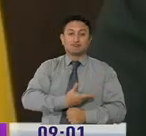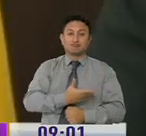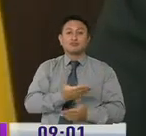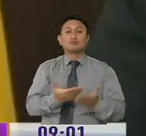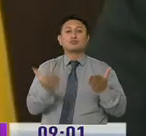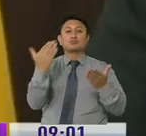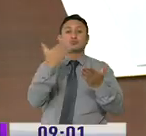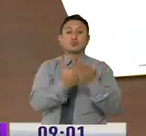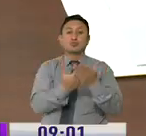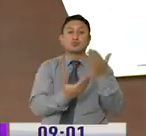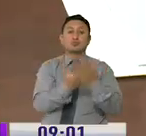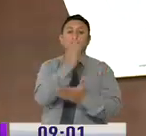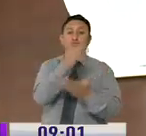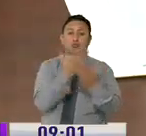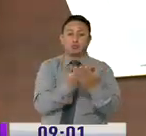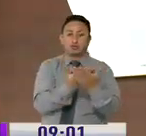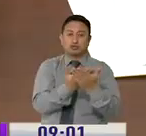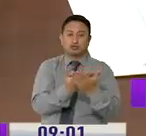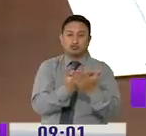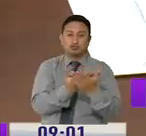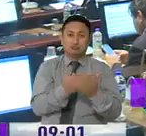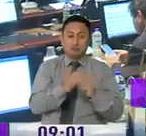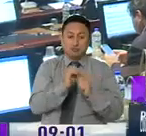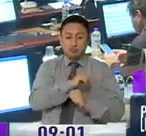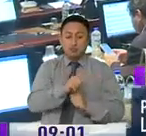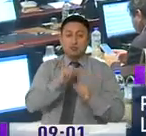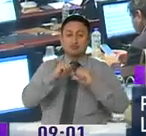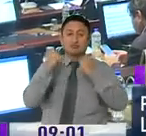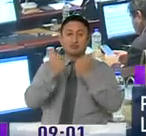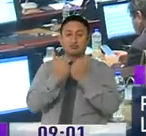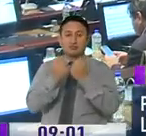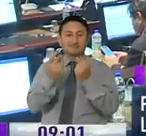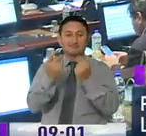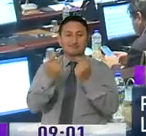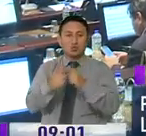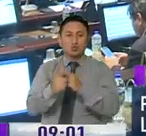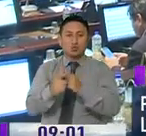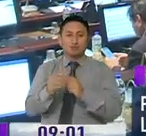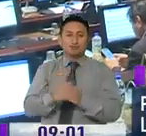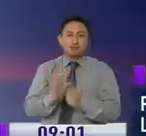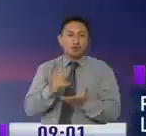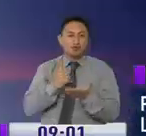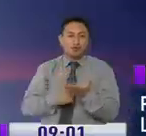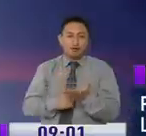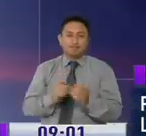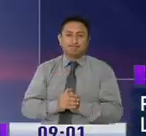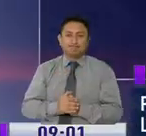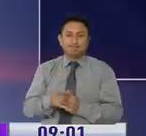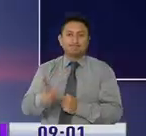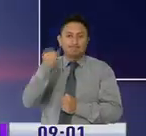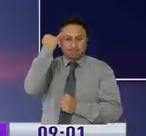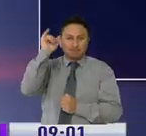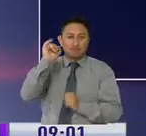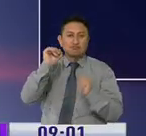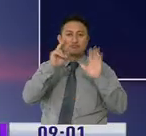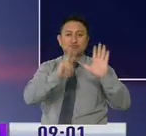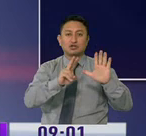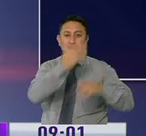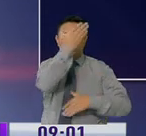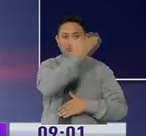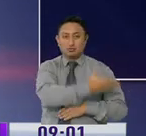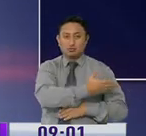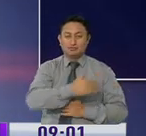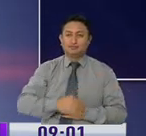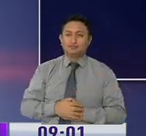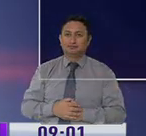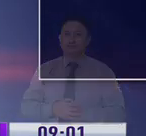nueva propuesta, la cual espera que sea tratada por el órgano legislativo con carácter de urgente. Esta iniciativa contempla 7 puntos, entre